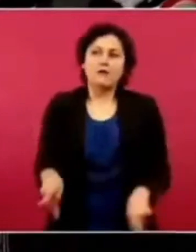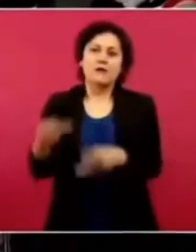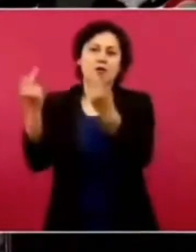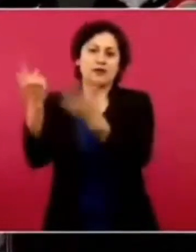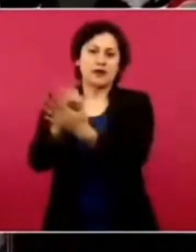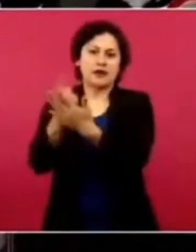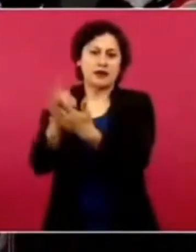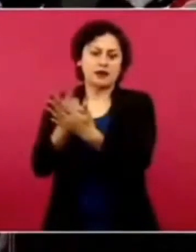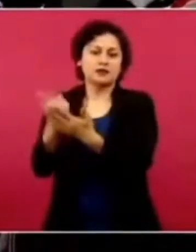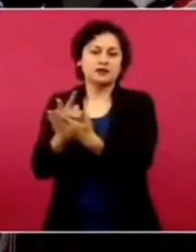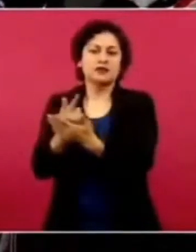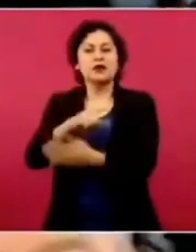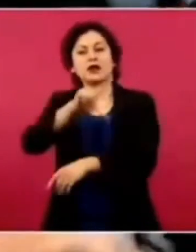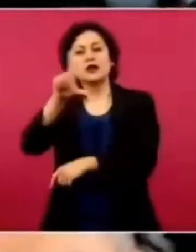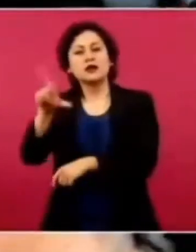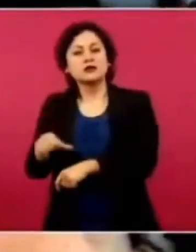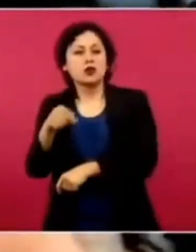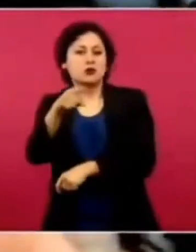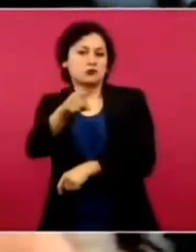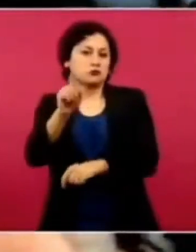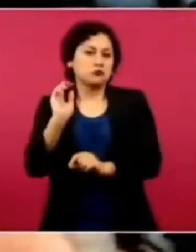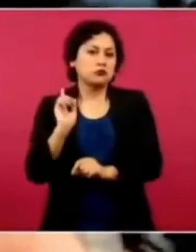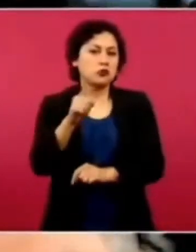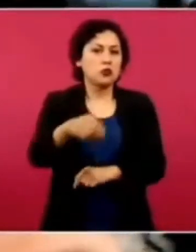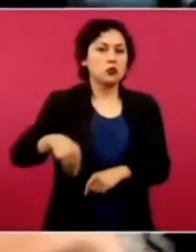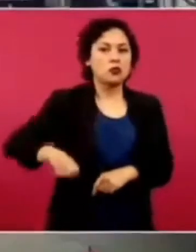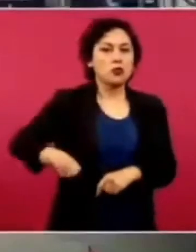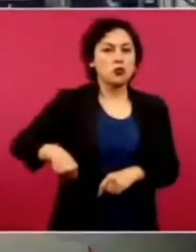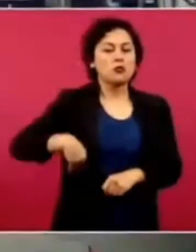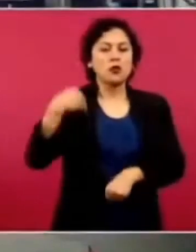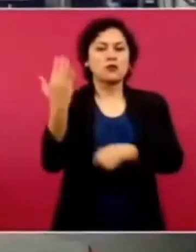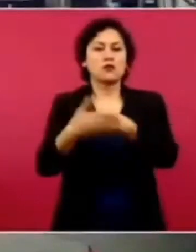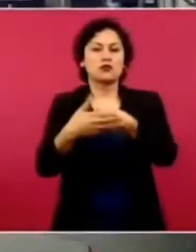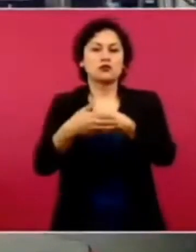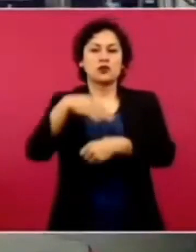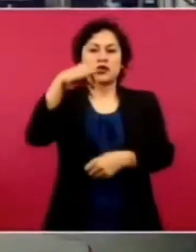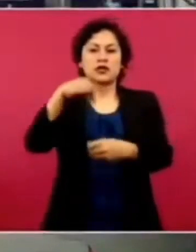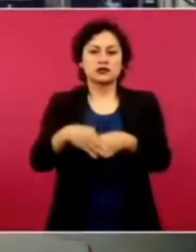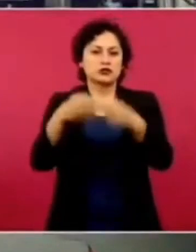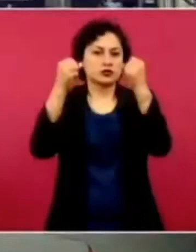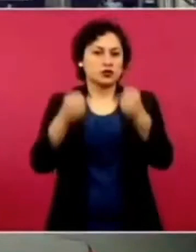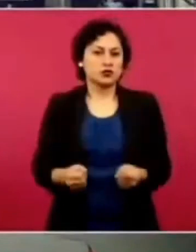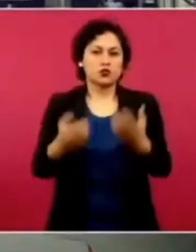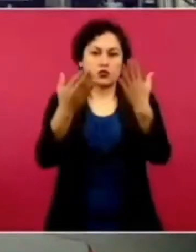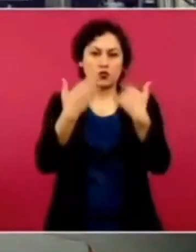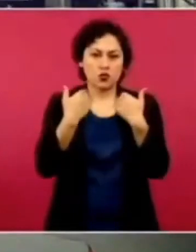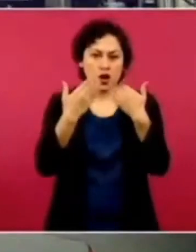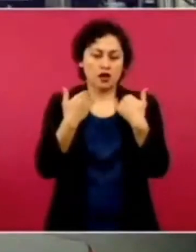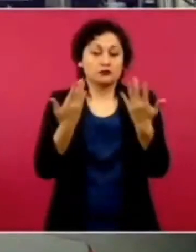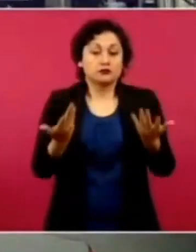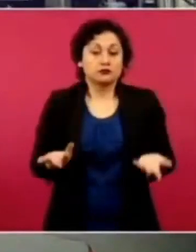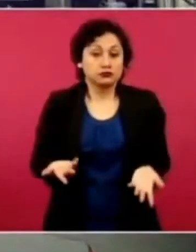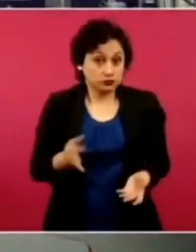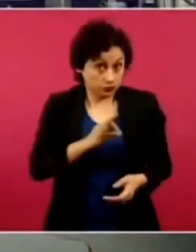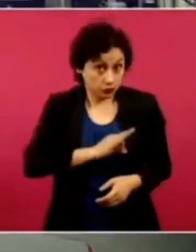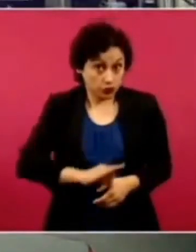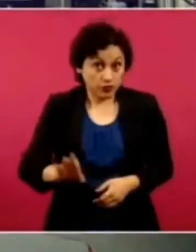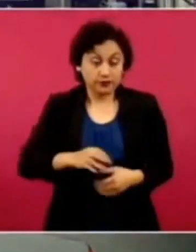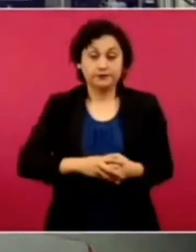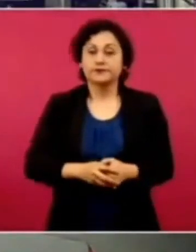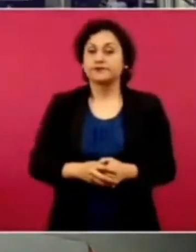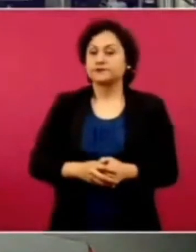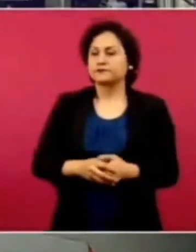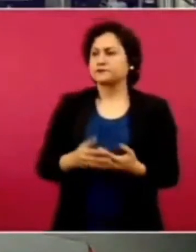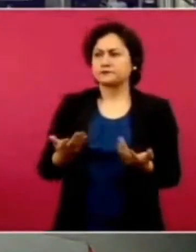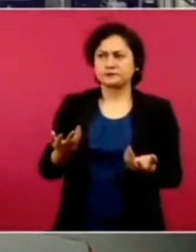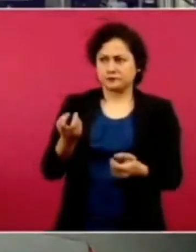que las elecciones de veinticuatro no serían seguras no este tenemos información